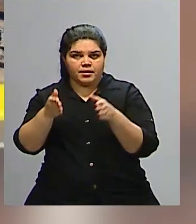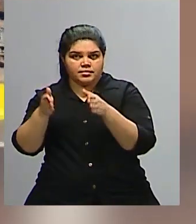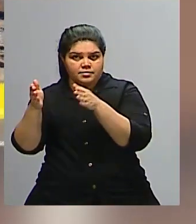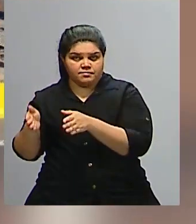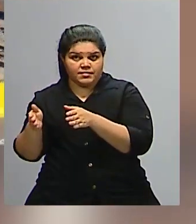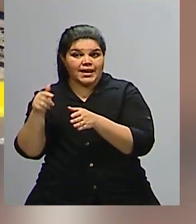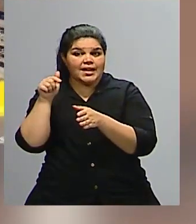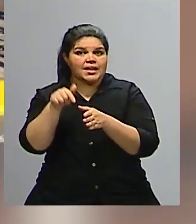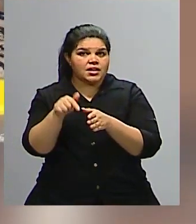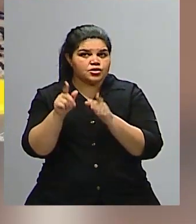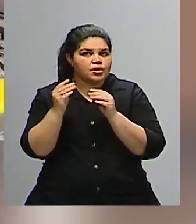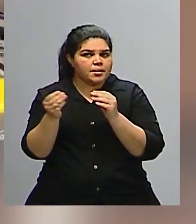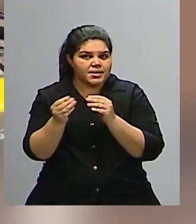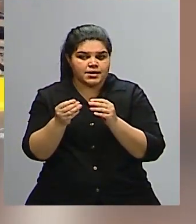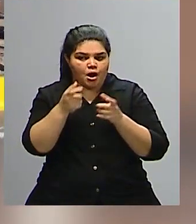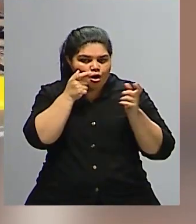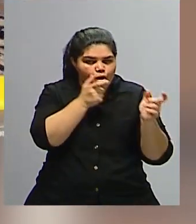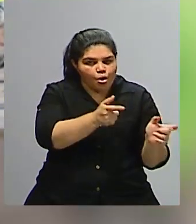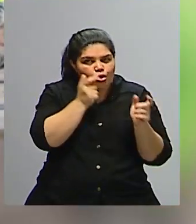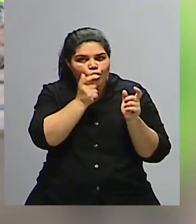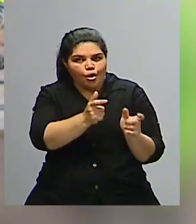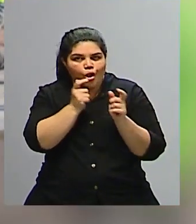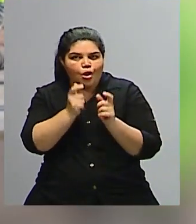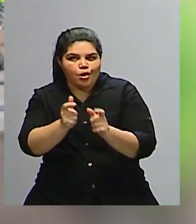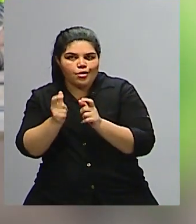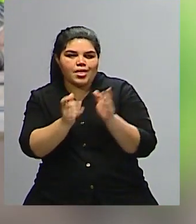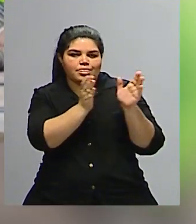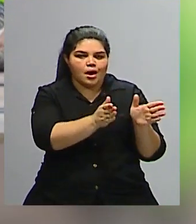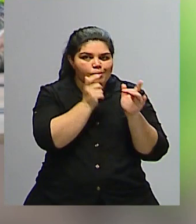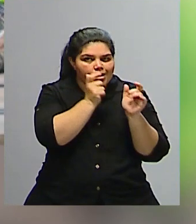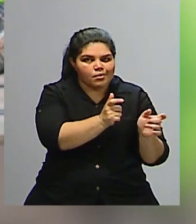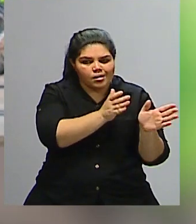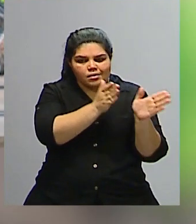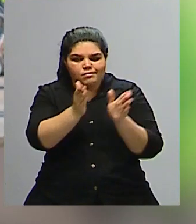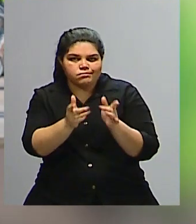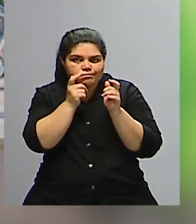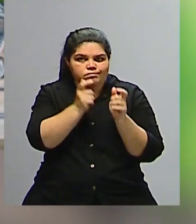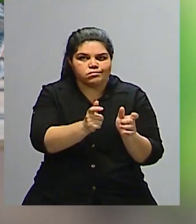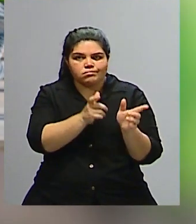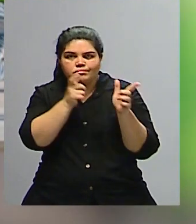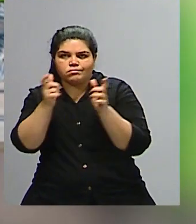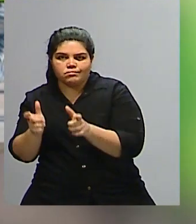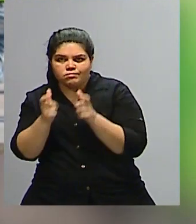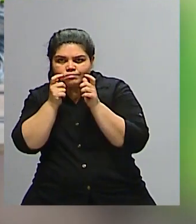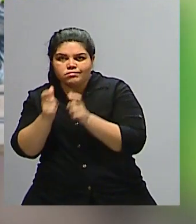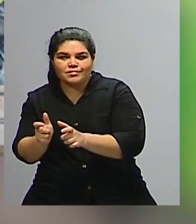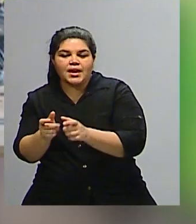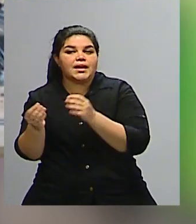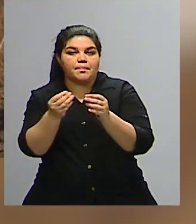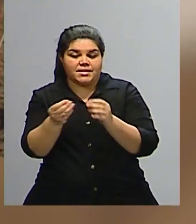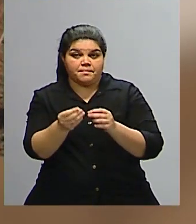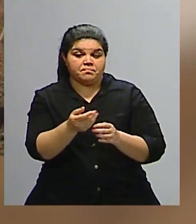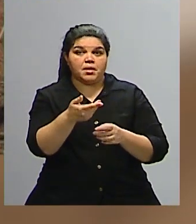control interno. ¿Por qué? Porque alguien va a tener que pedir algo que quiera comprar, alguien lo va a tener